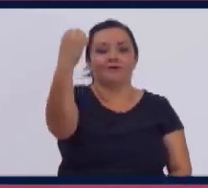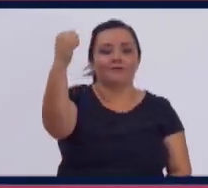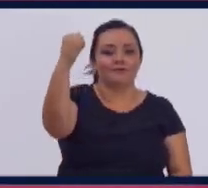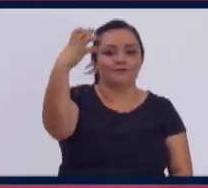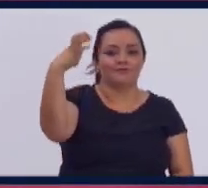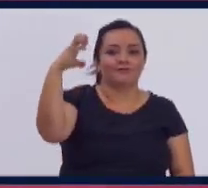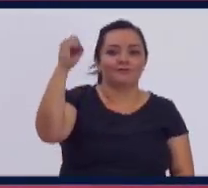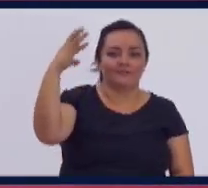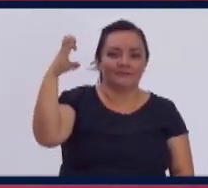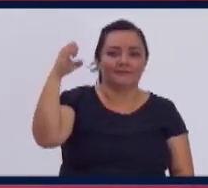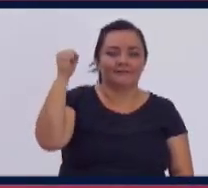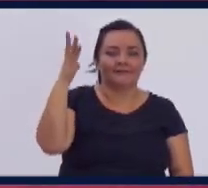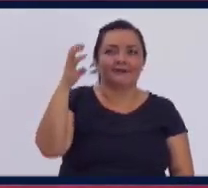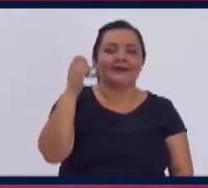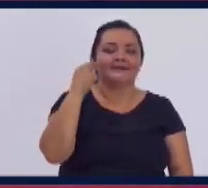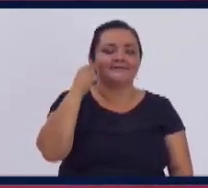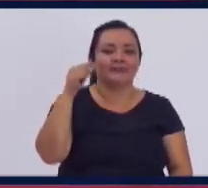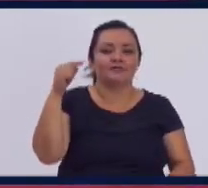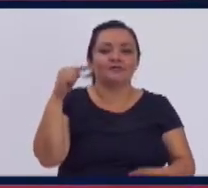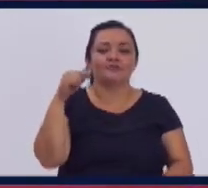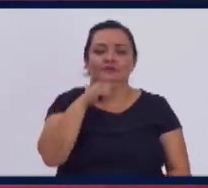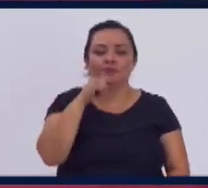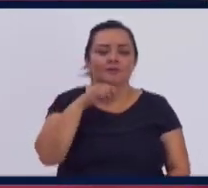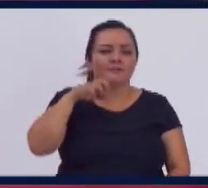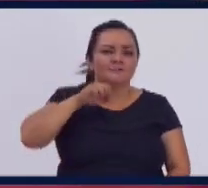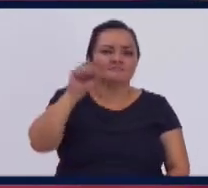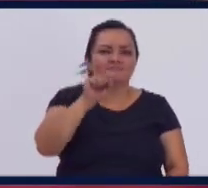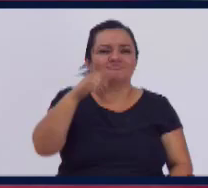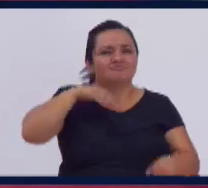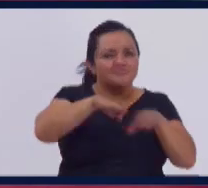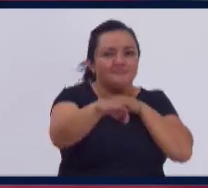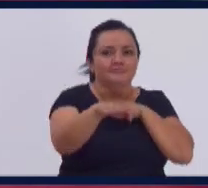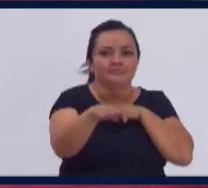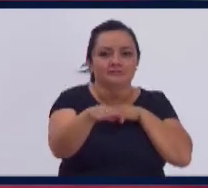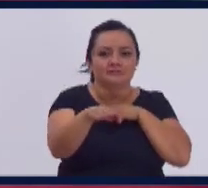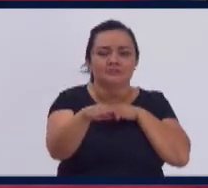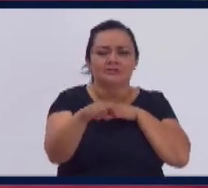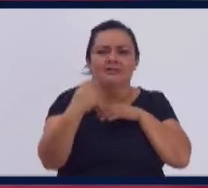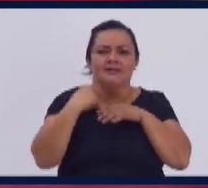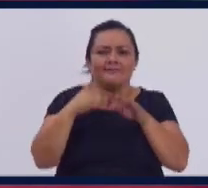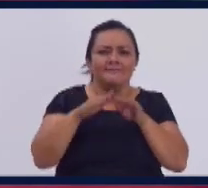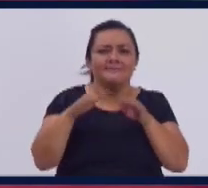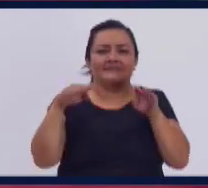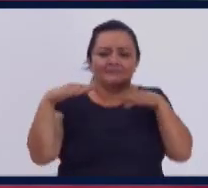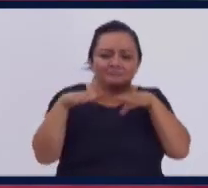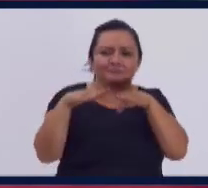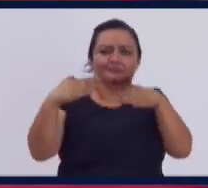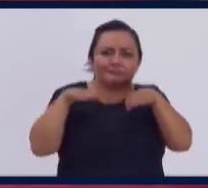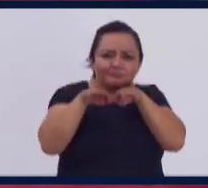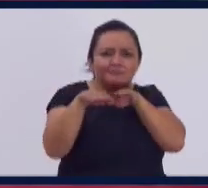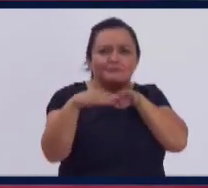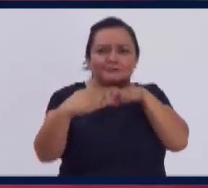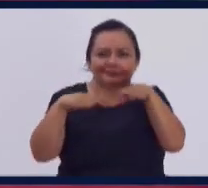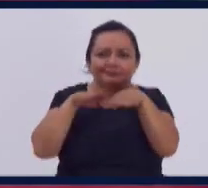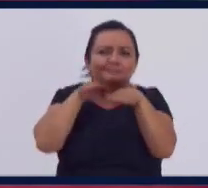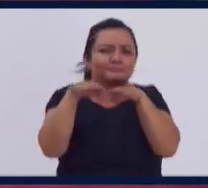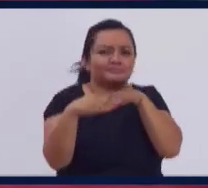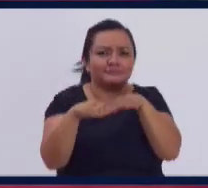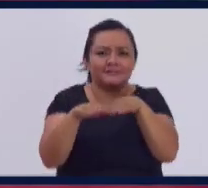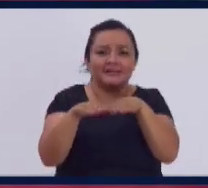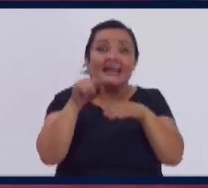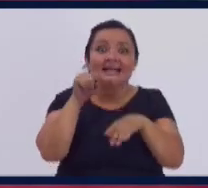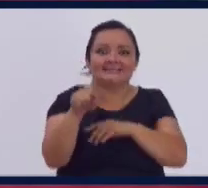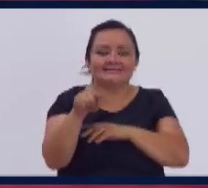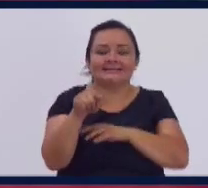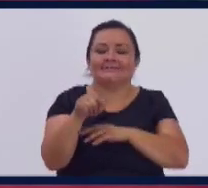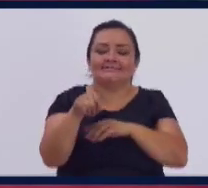espíritu flautico, y le comienza a sonar el claxon y lo comienza a desesperar y le comienza a poner el bumper cerca, ese tipo o esa mujer es